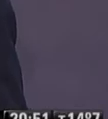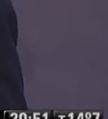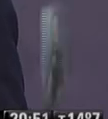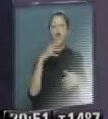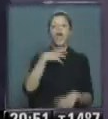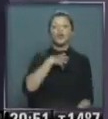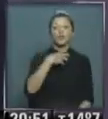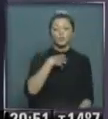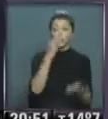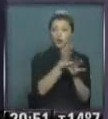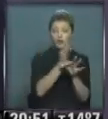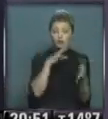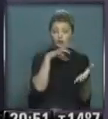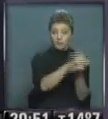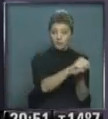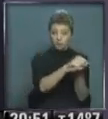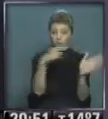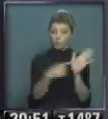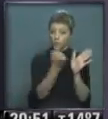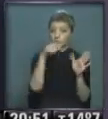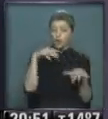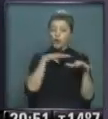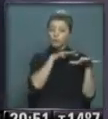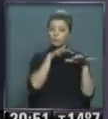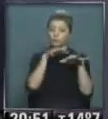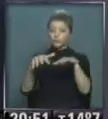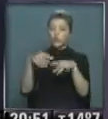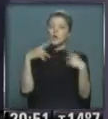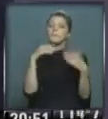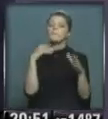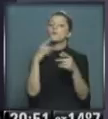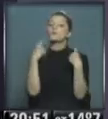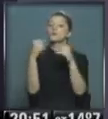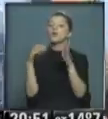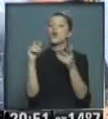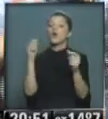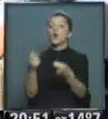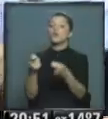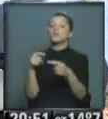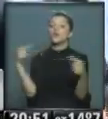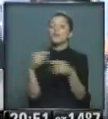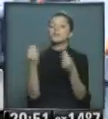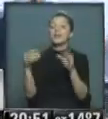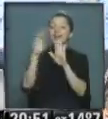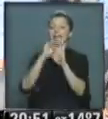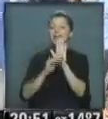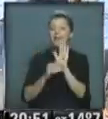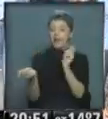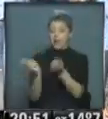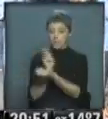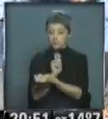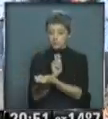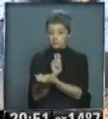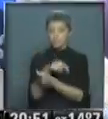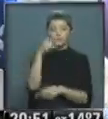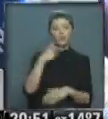alumnos de los colegios tomados de la Ciudad de Buenos Aires se movilizaron en oposición a la reforma curricular. Históricamente nosotros hemos venido acá, hemos tocado